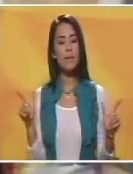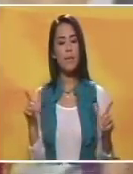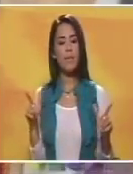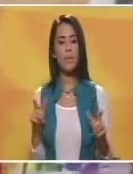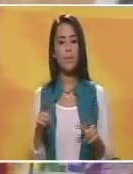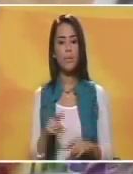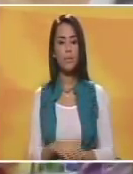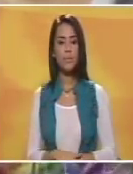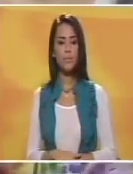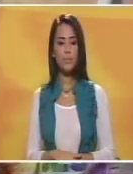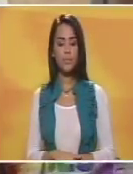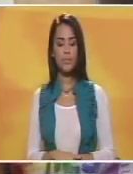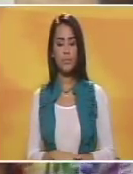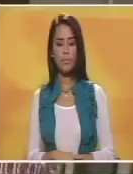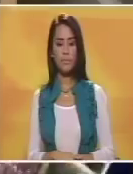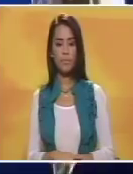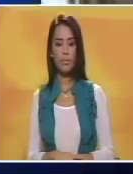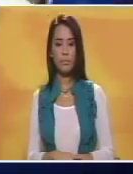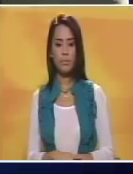la segunda sala.